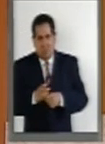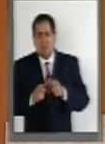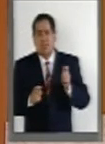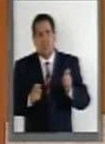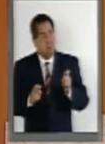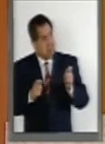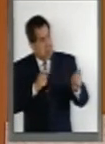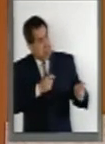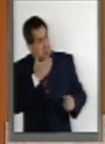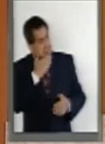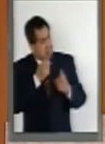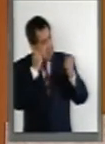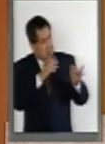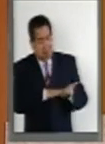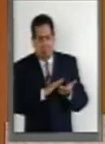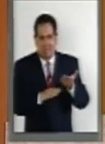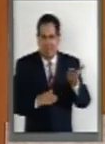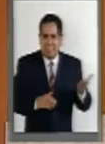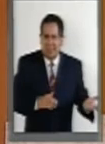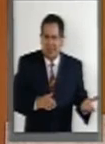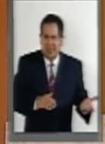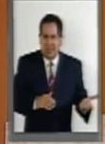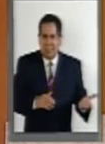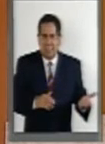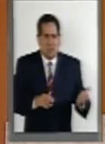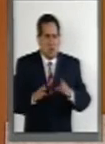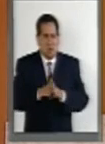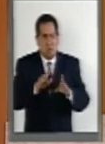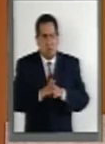Trump y su xenofobia y